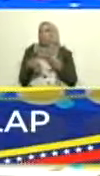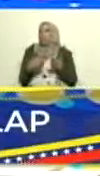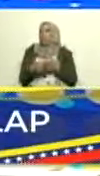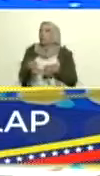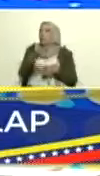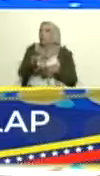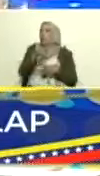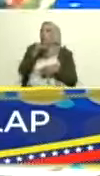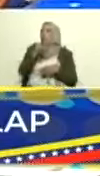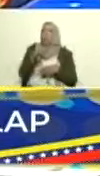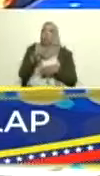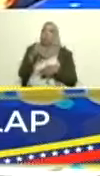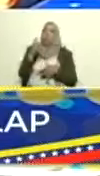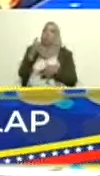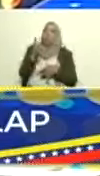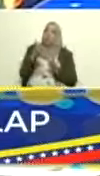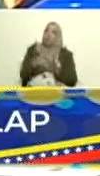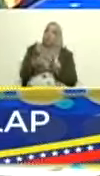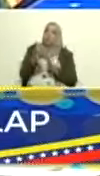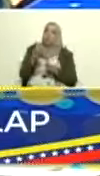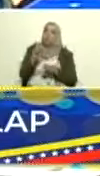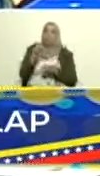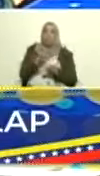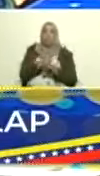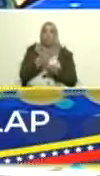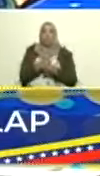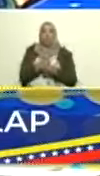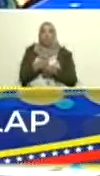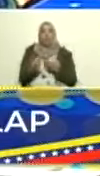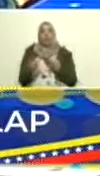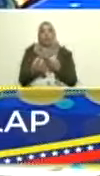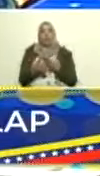2017, tocamos pico con